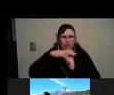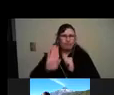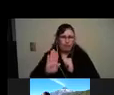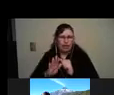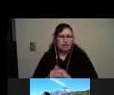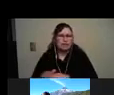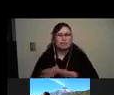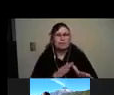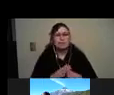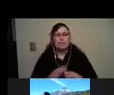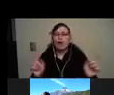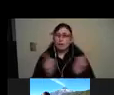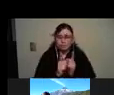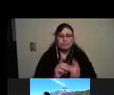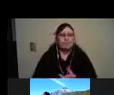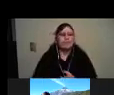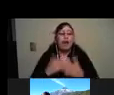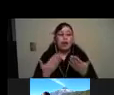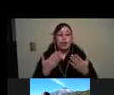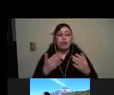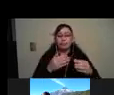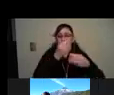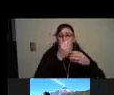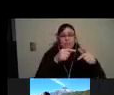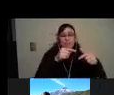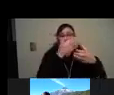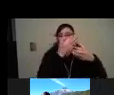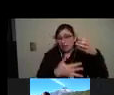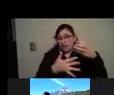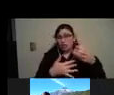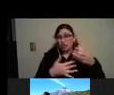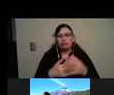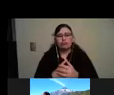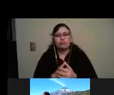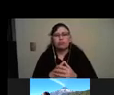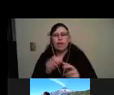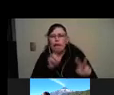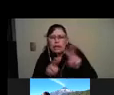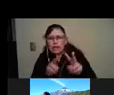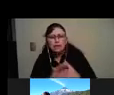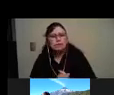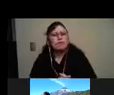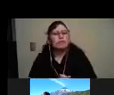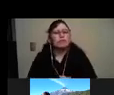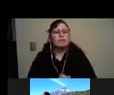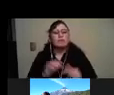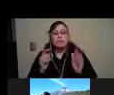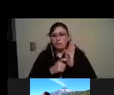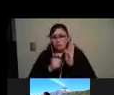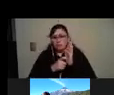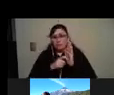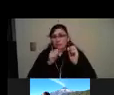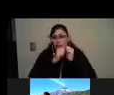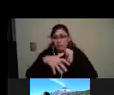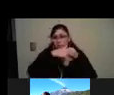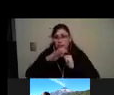Brevemente, ¿cierto? La clasificación clínica sobre respecto del componente motor más prevalente, la parálisis cerebral